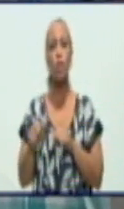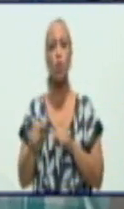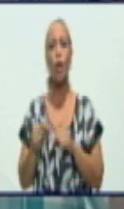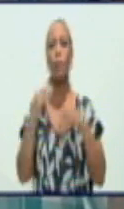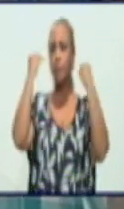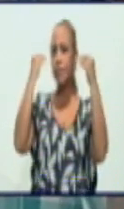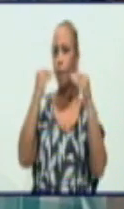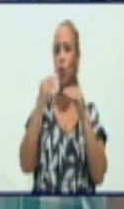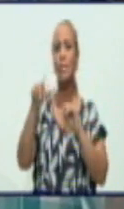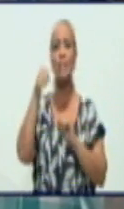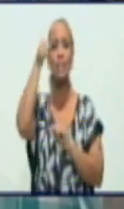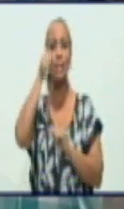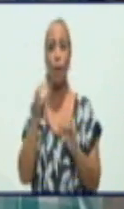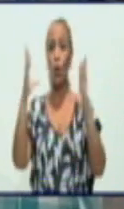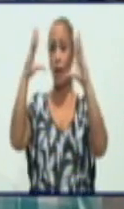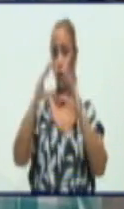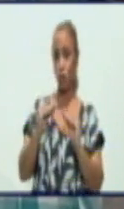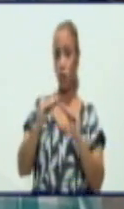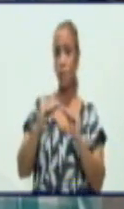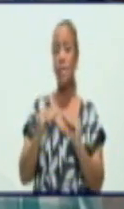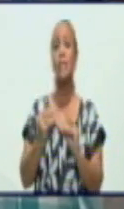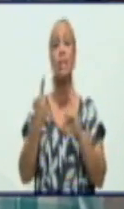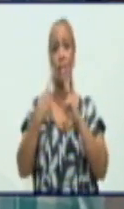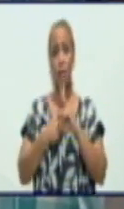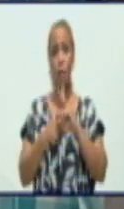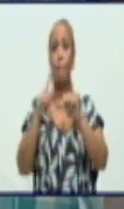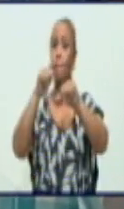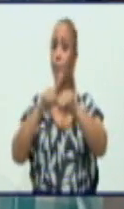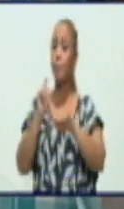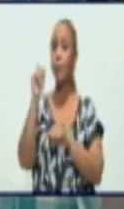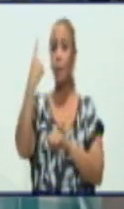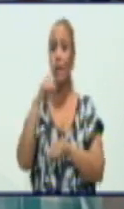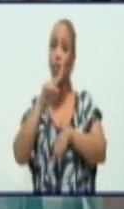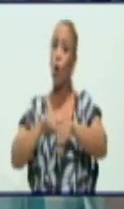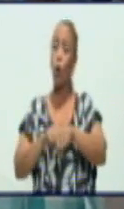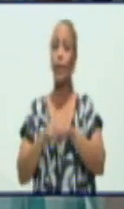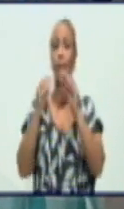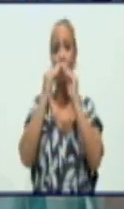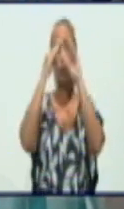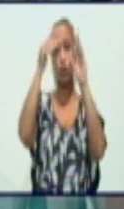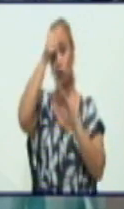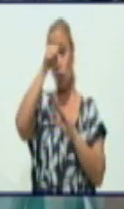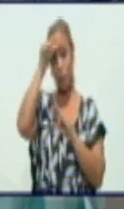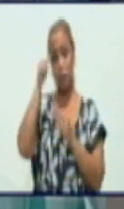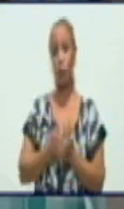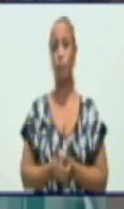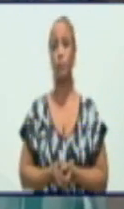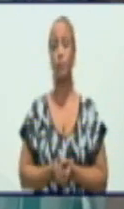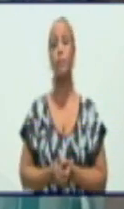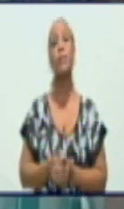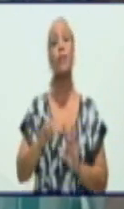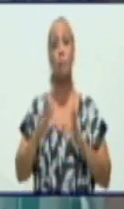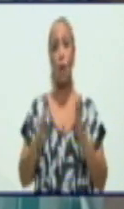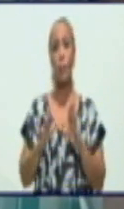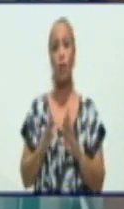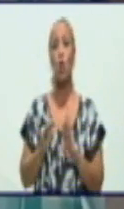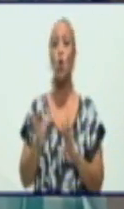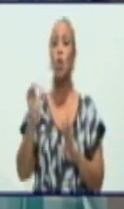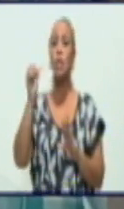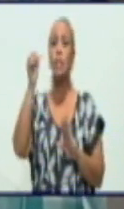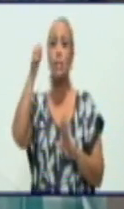noche y los primeros horas del domingo es decir que a partir de sábado en la tarde y